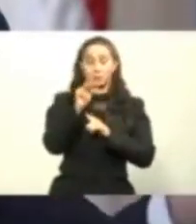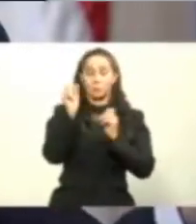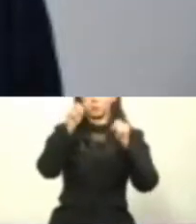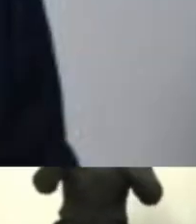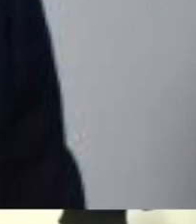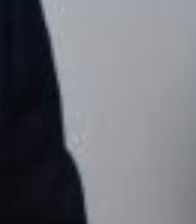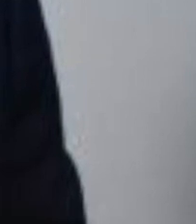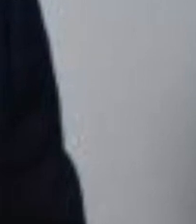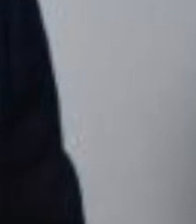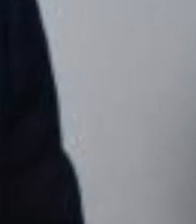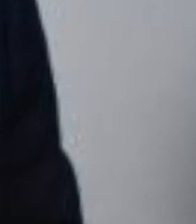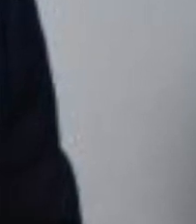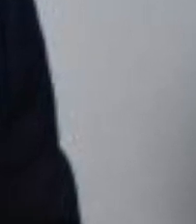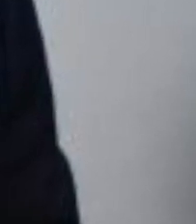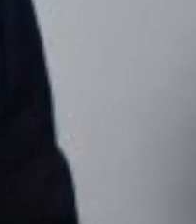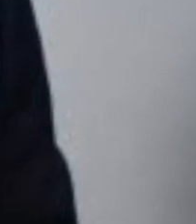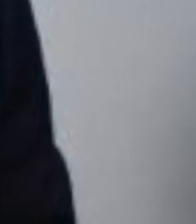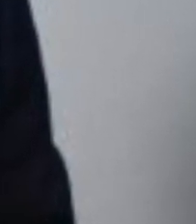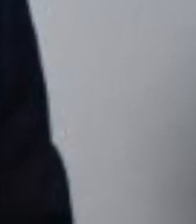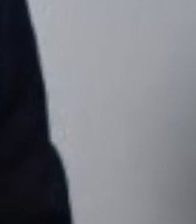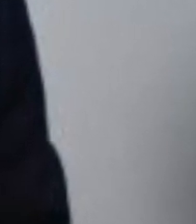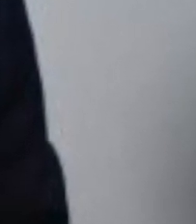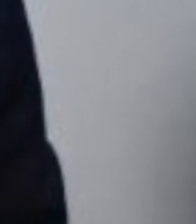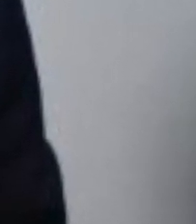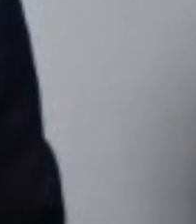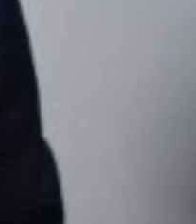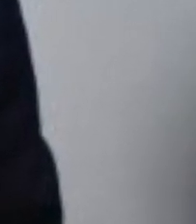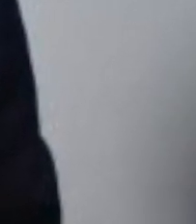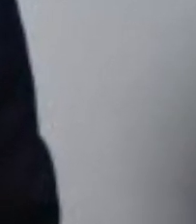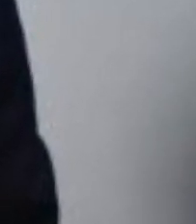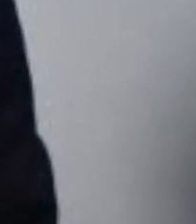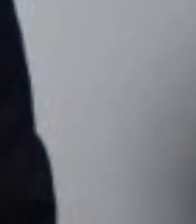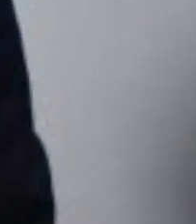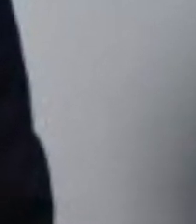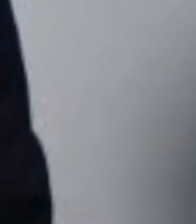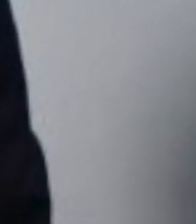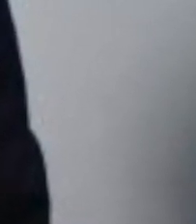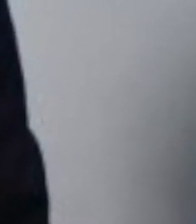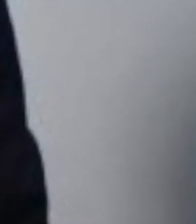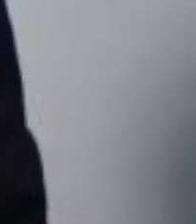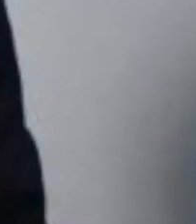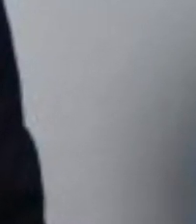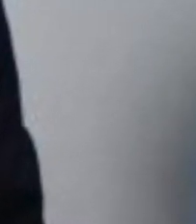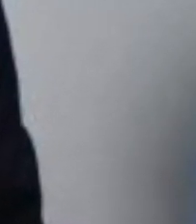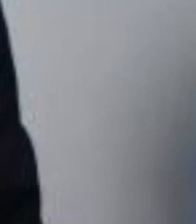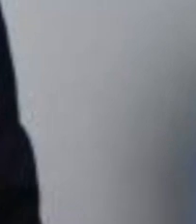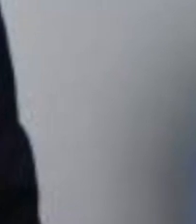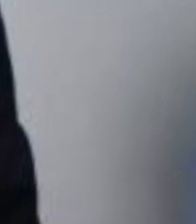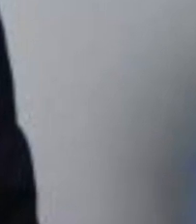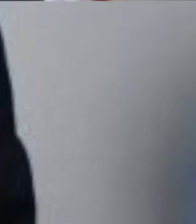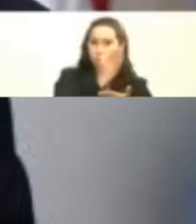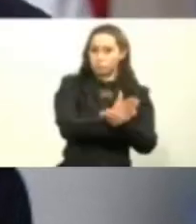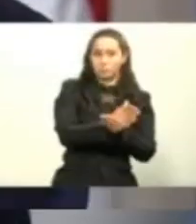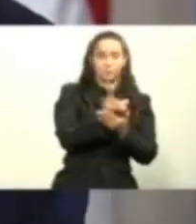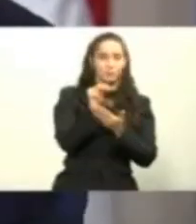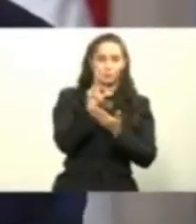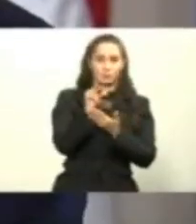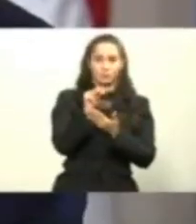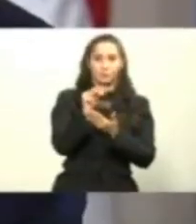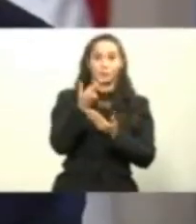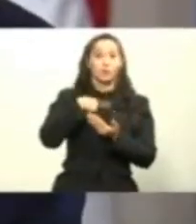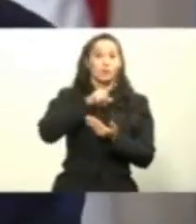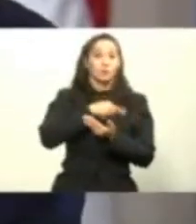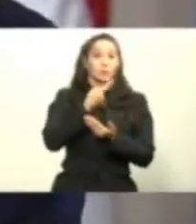diputado sino que se va a someter la expulsión como lo anunciara ayer José Ignacio Paliza el presidente